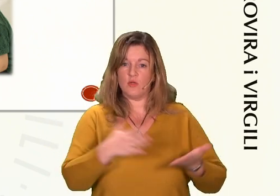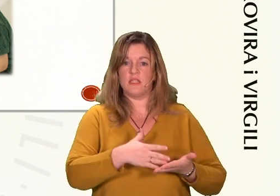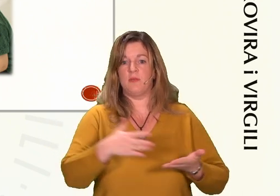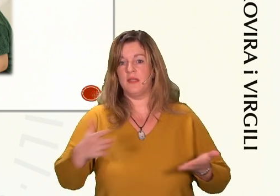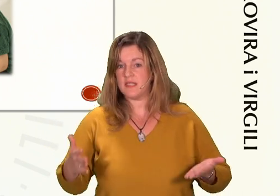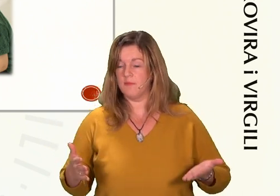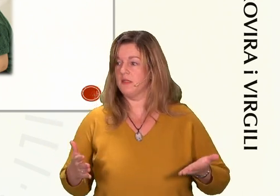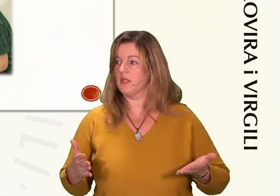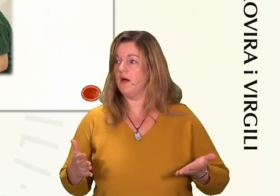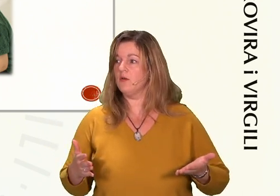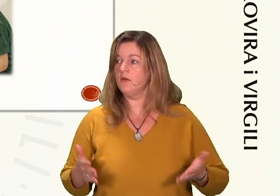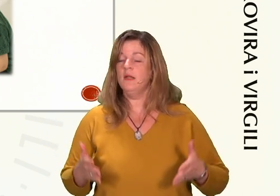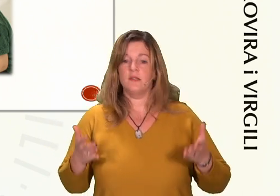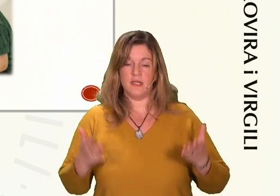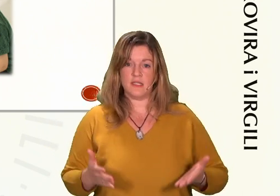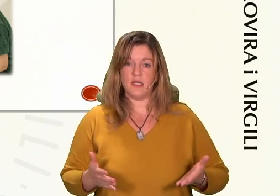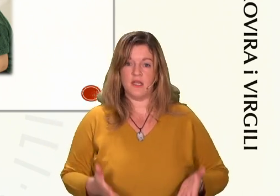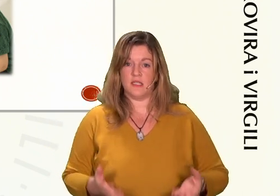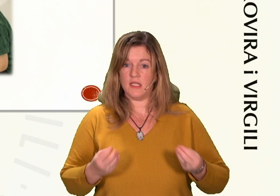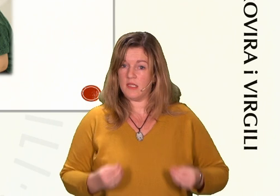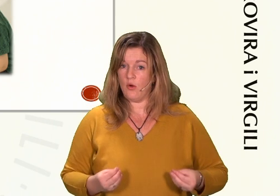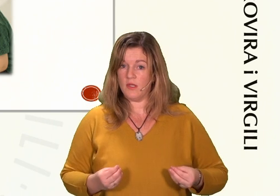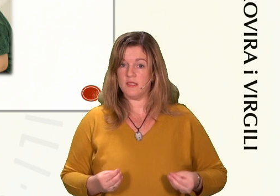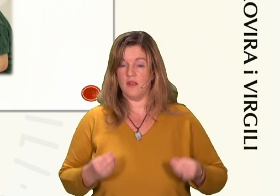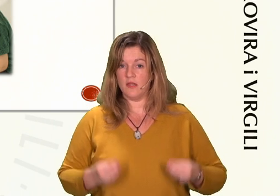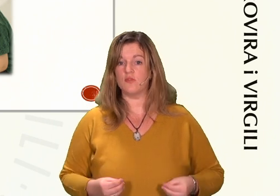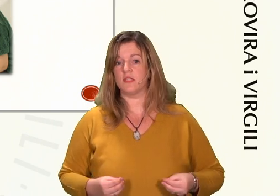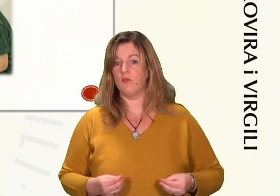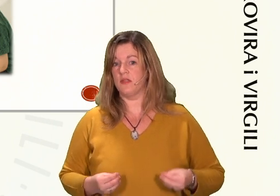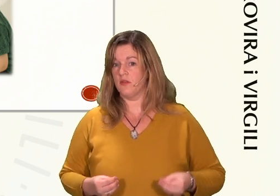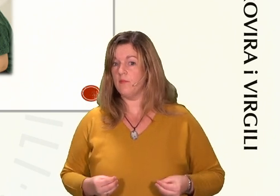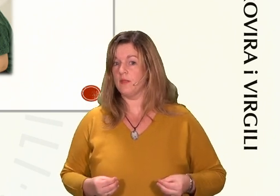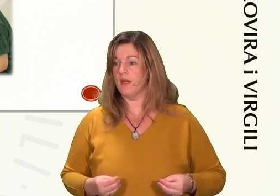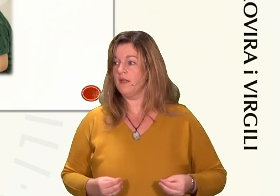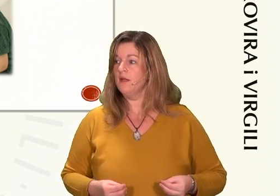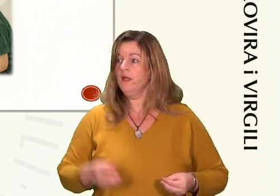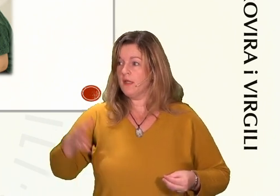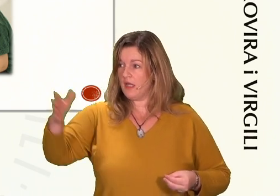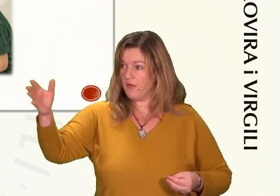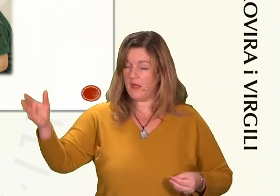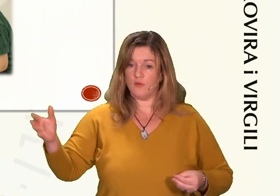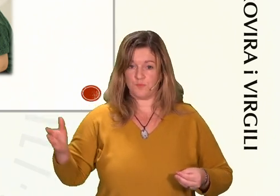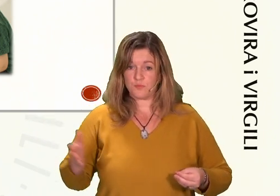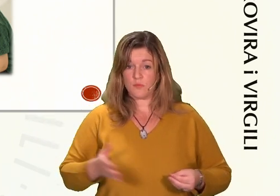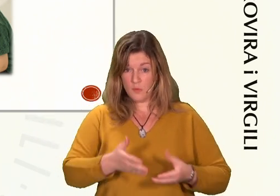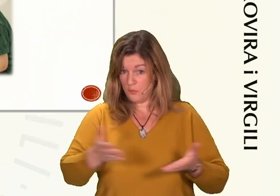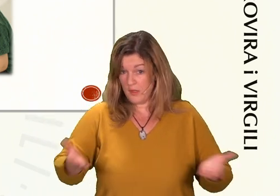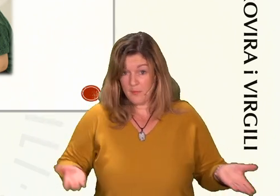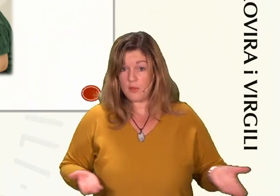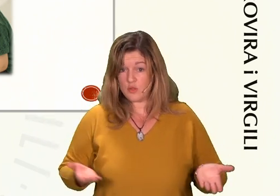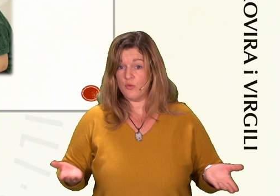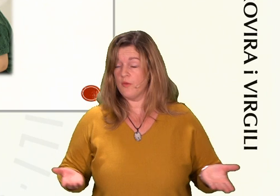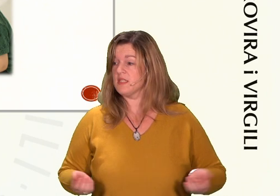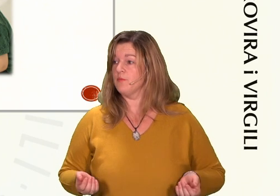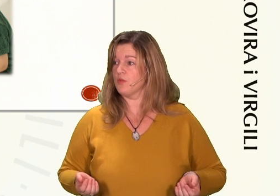función de vuestras planillas también de trabajo, tenéis que realizar 30 horas en centros de salud de atención primaria relacionados con el